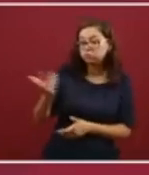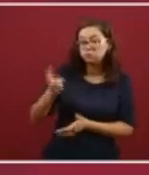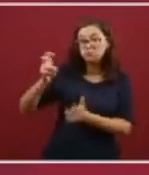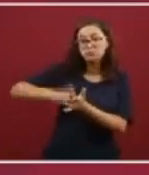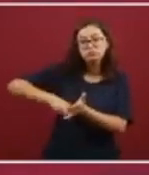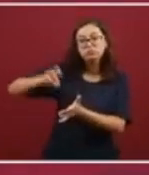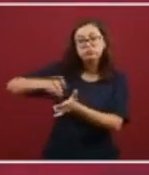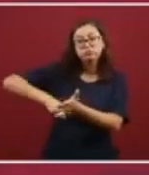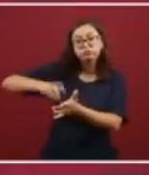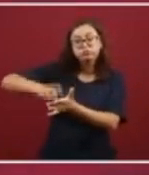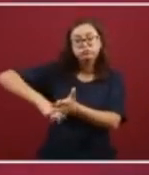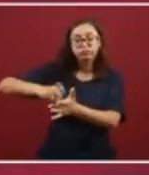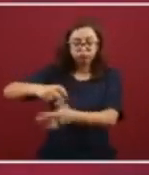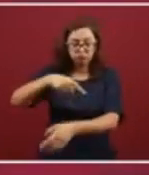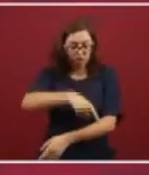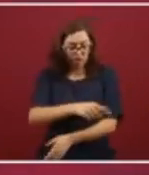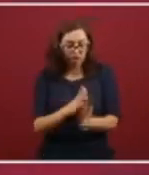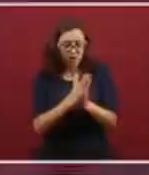No es que de repente